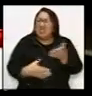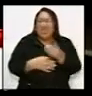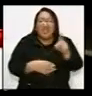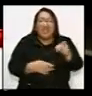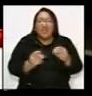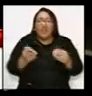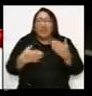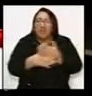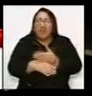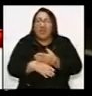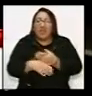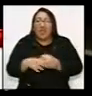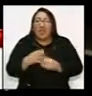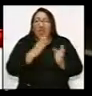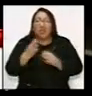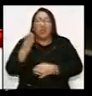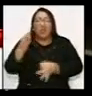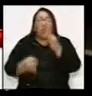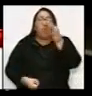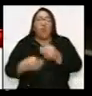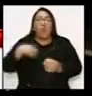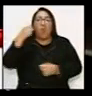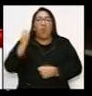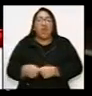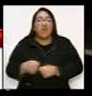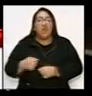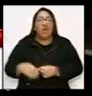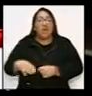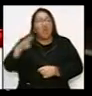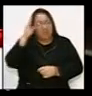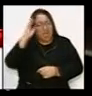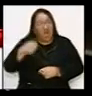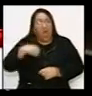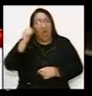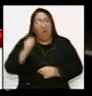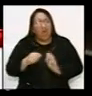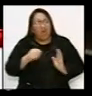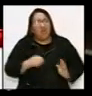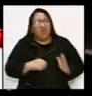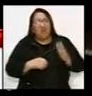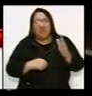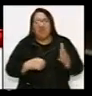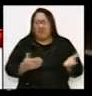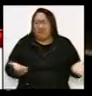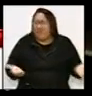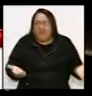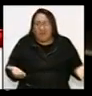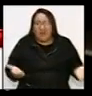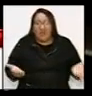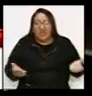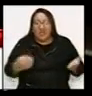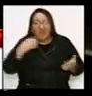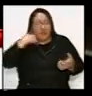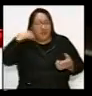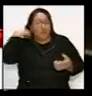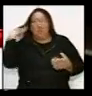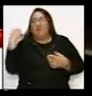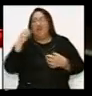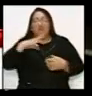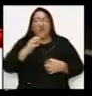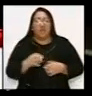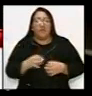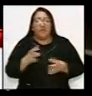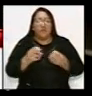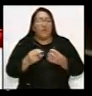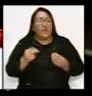orden judicial que dice expresamente policía judicial. Ahí hay una usurpación de funciones. O sea, de sí hay un